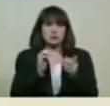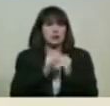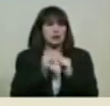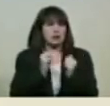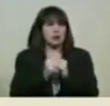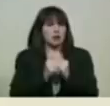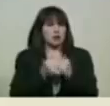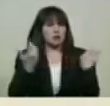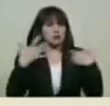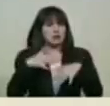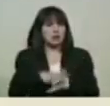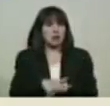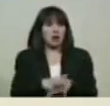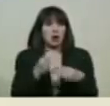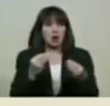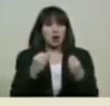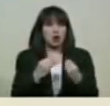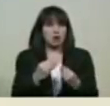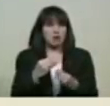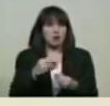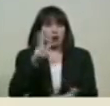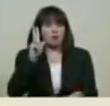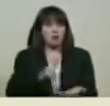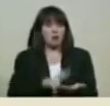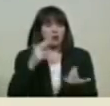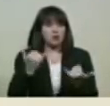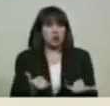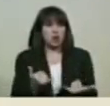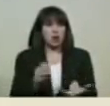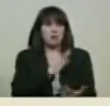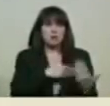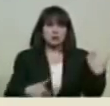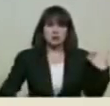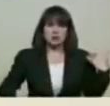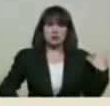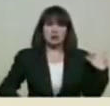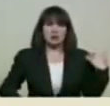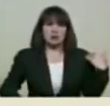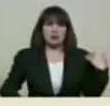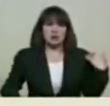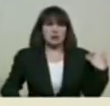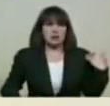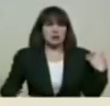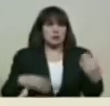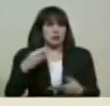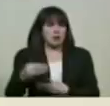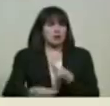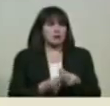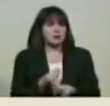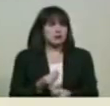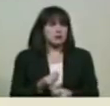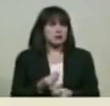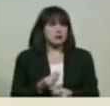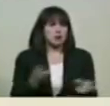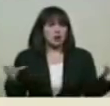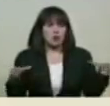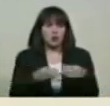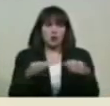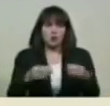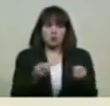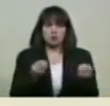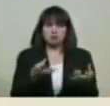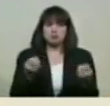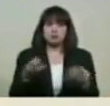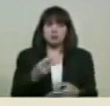parte de recursos que había aprobado el Presidente de la República justamente para la rehabilitación y el equipamiento de